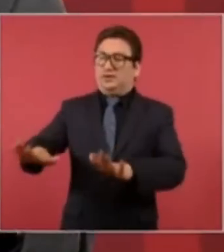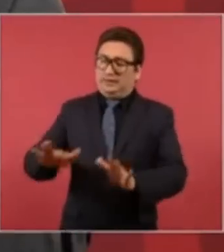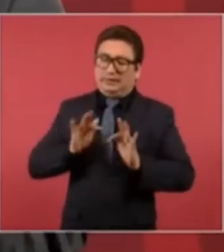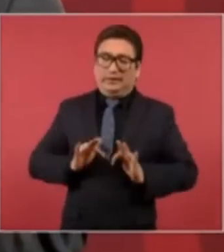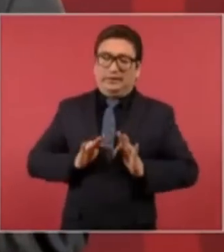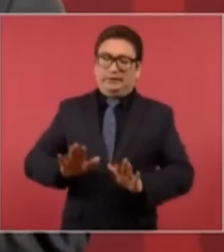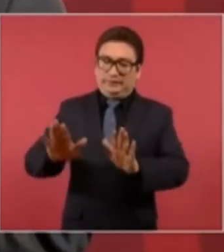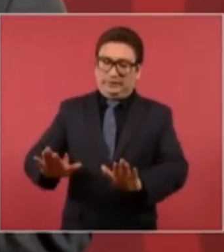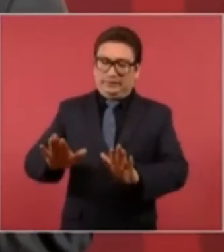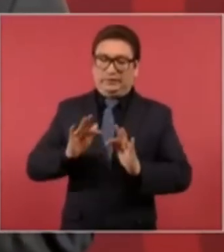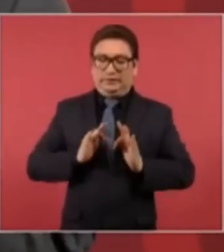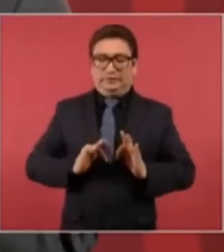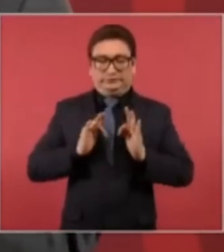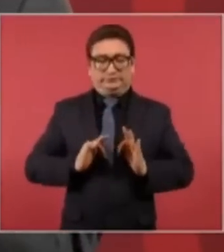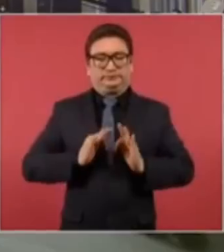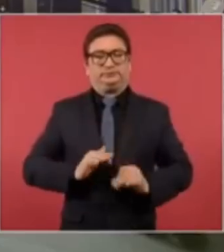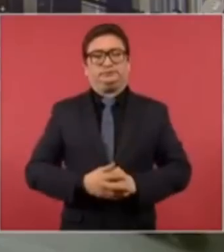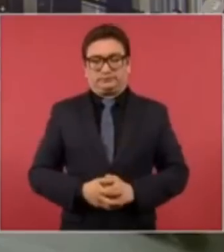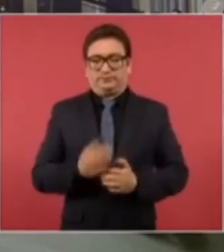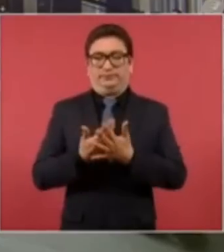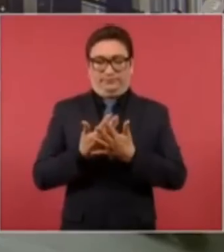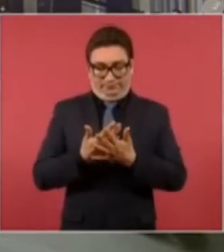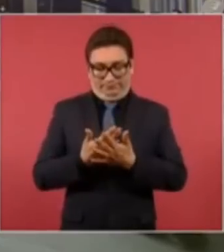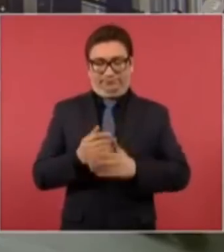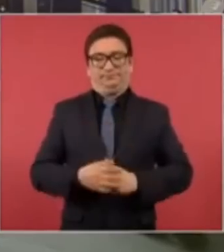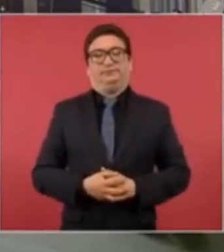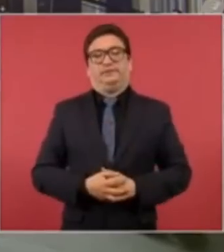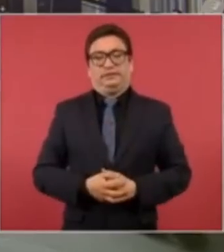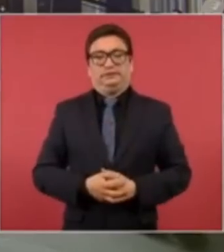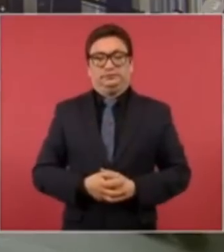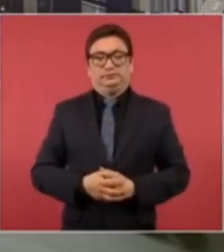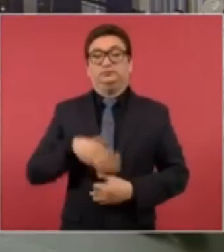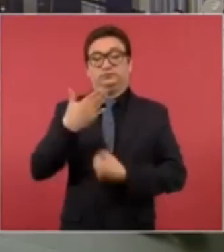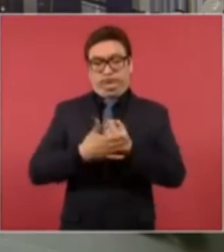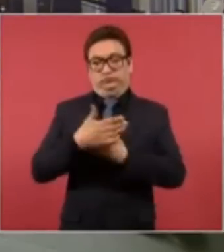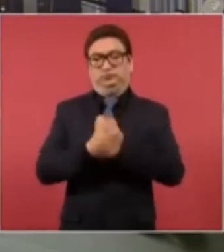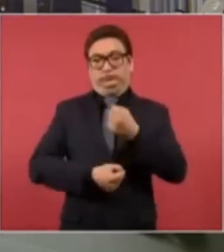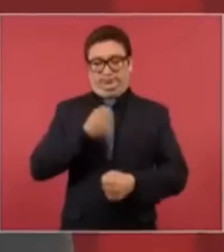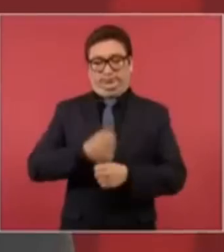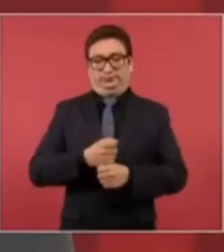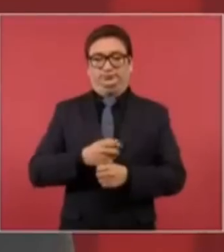se tranquilicen y que esperemos, es el año próximo,